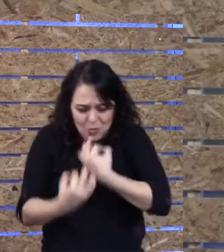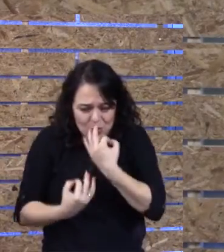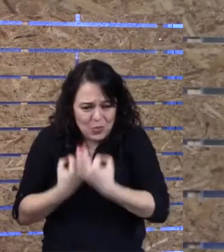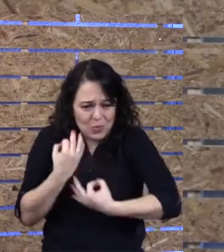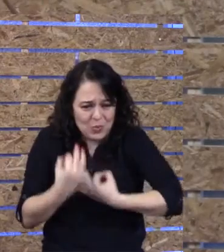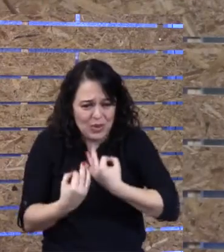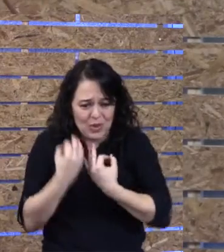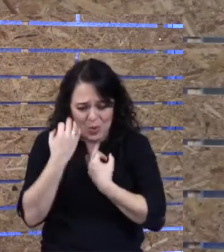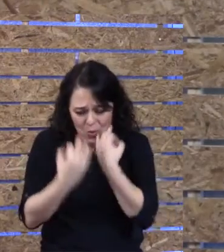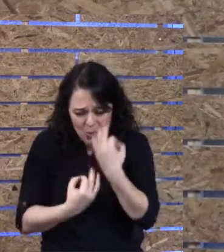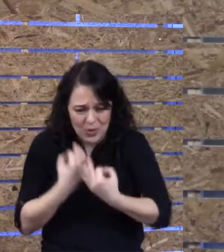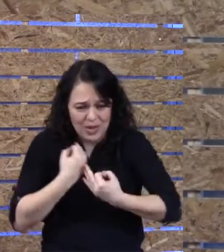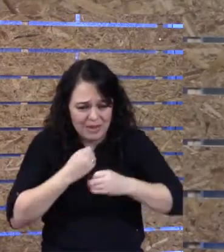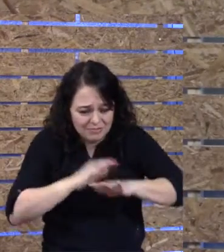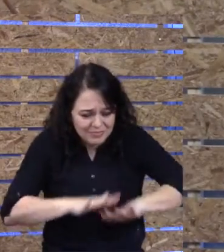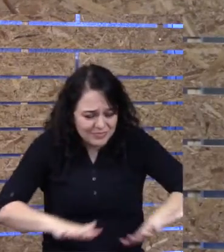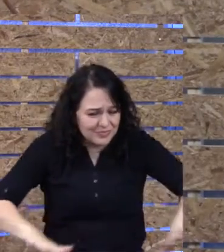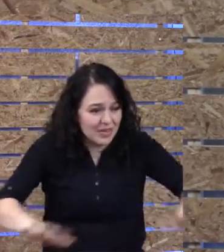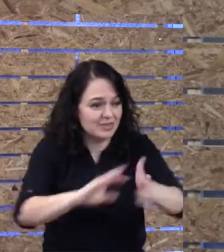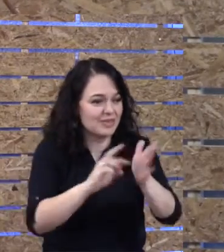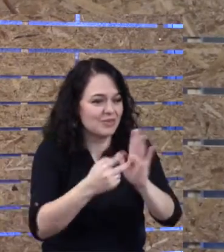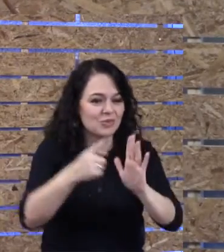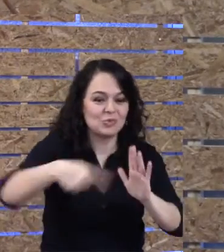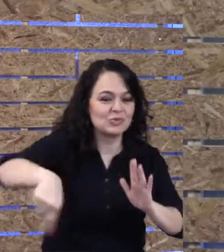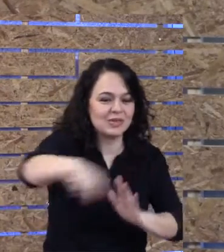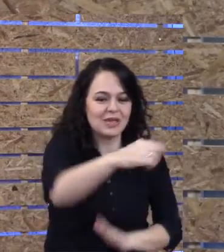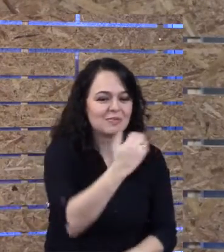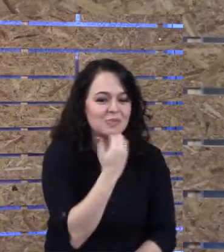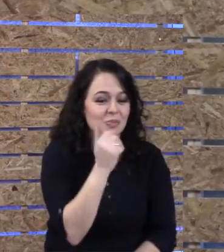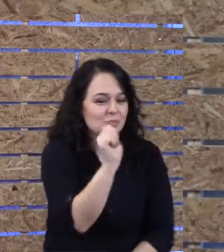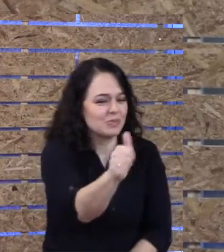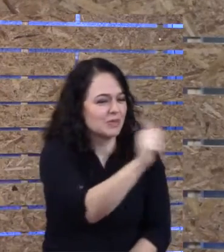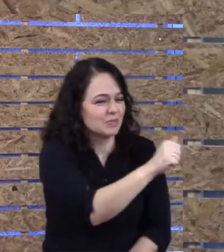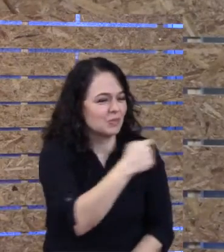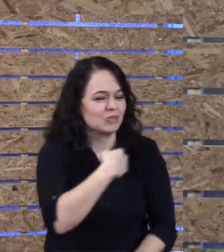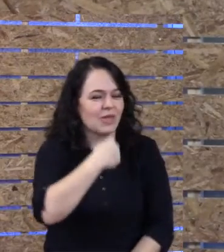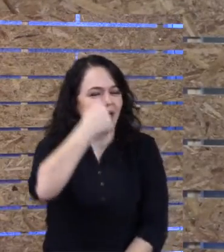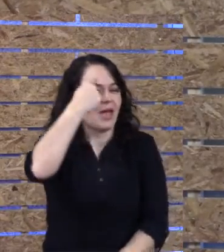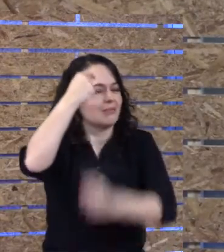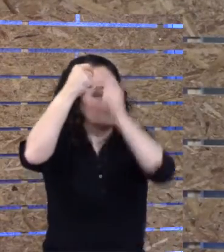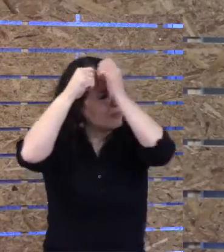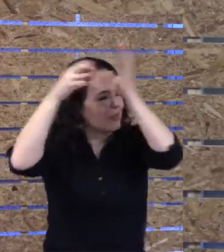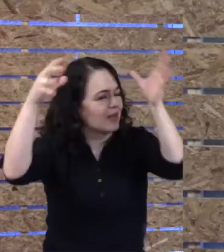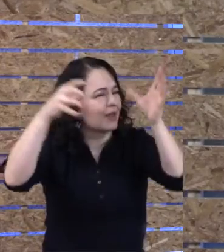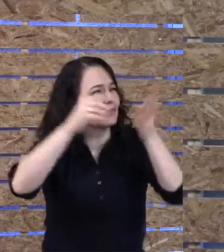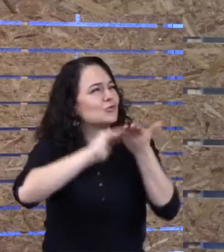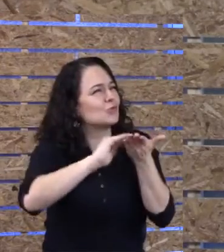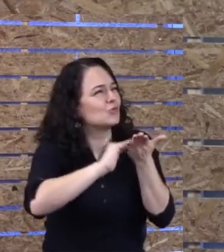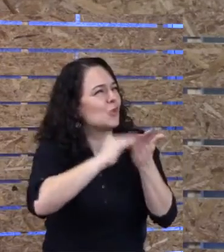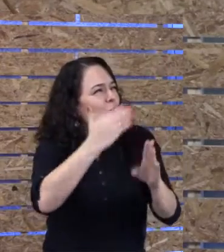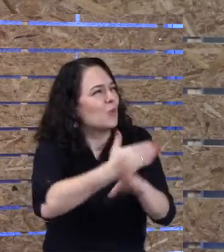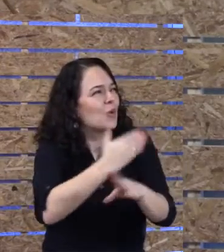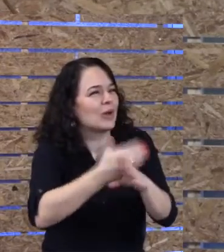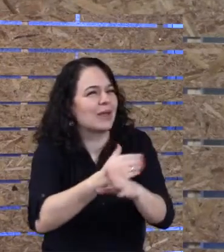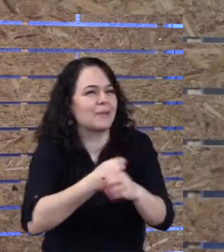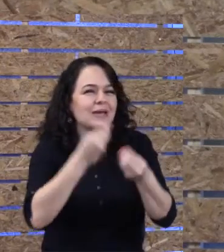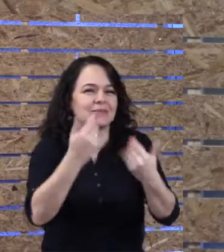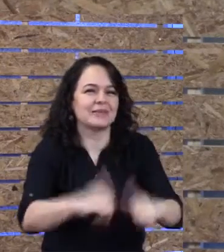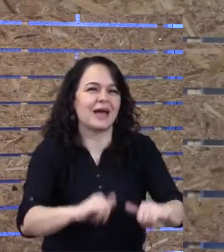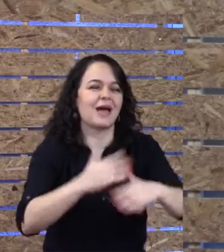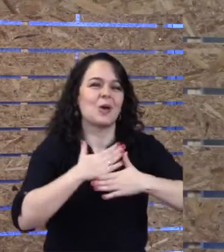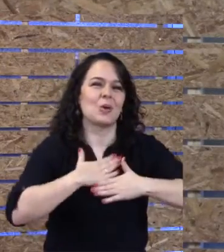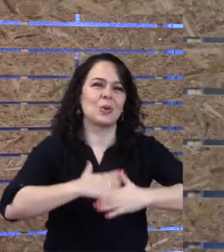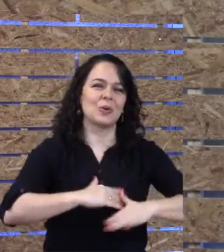¿Con qué te pastoreas? ¿Con la imaginación de que se arregle un problema? ¿Con una persona que es tan buena y que te